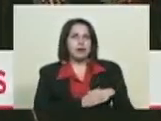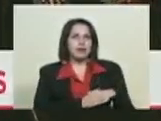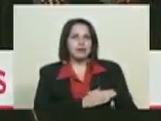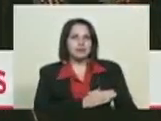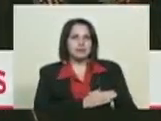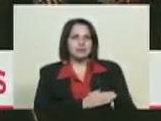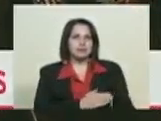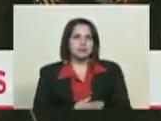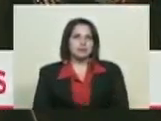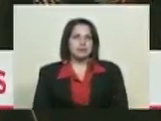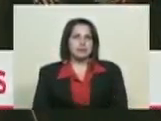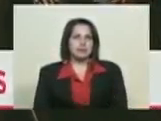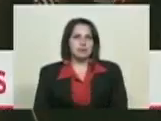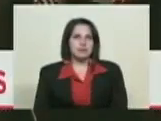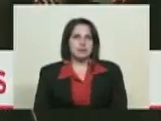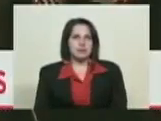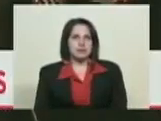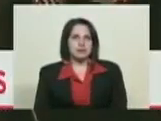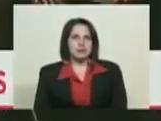al trabajo.